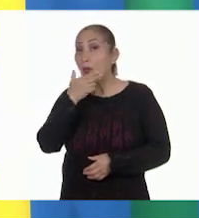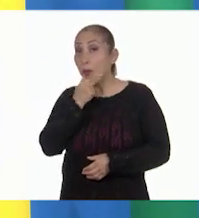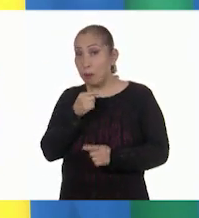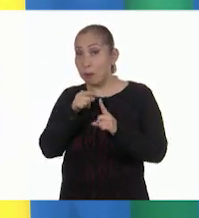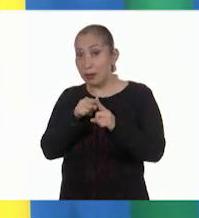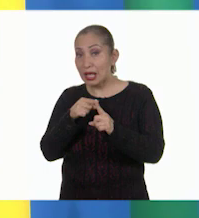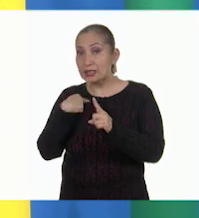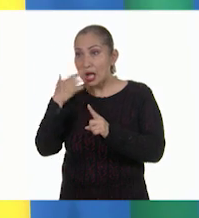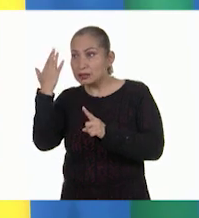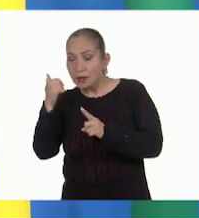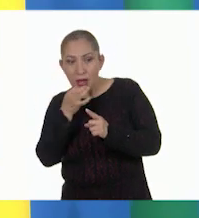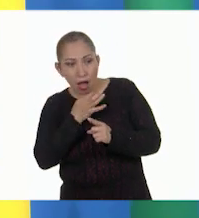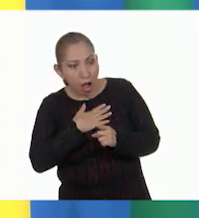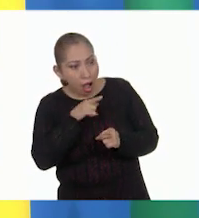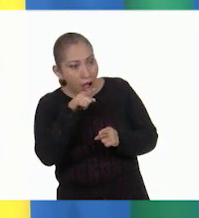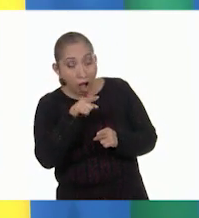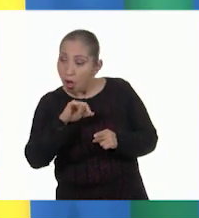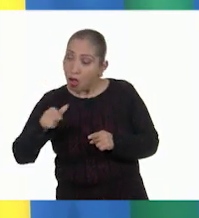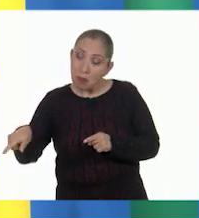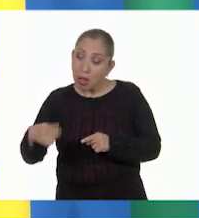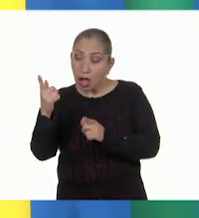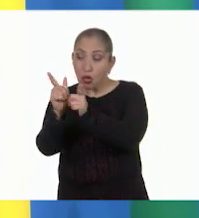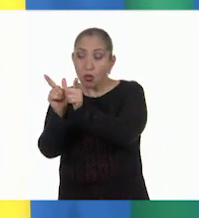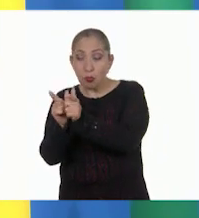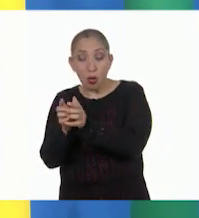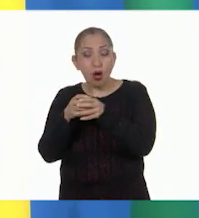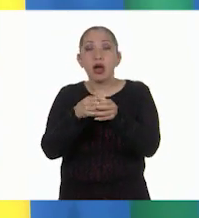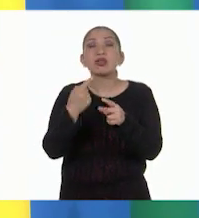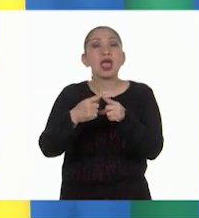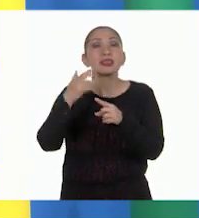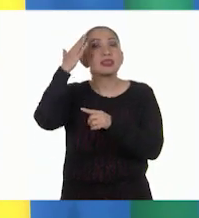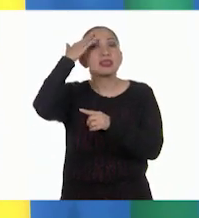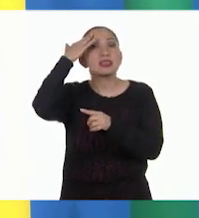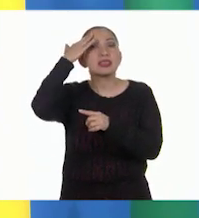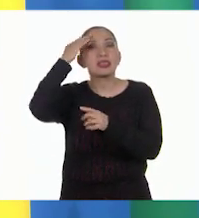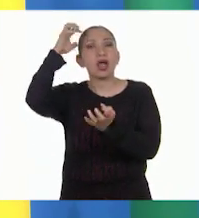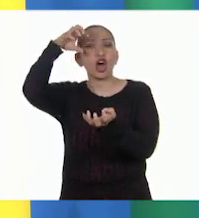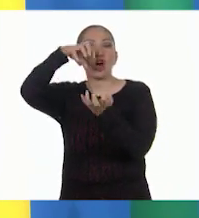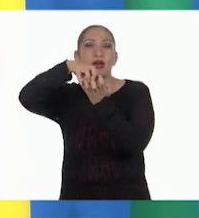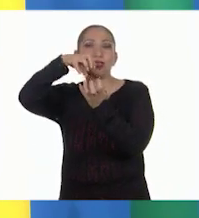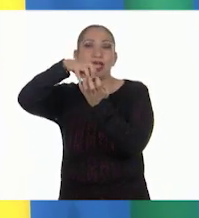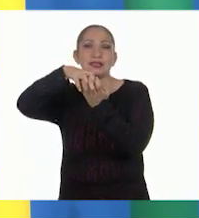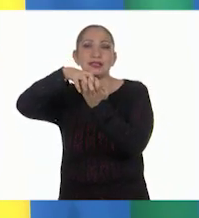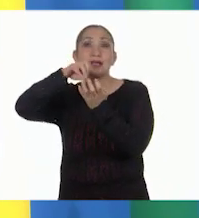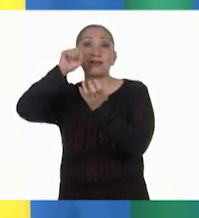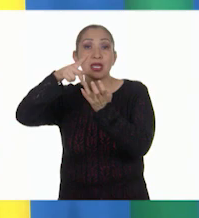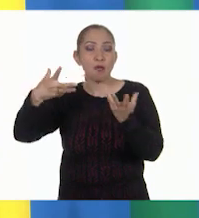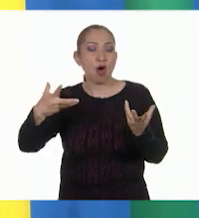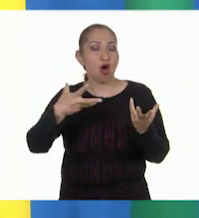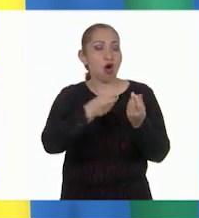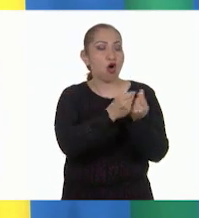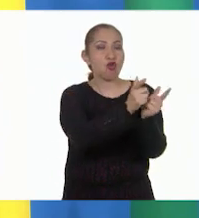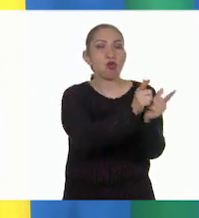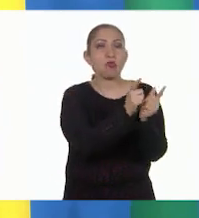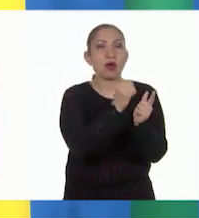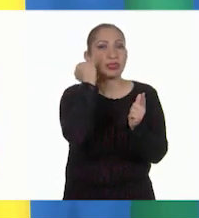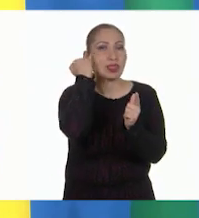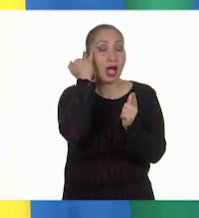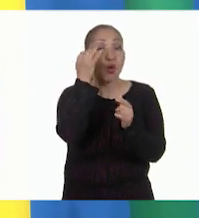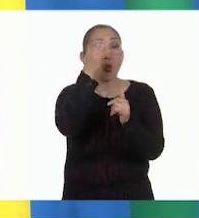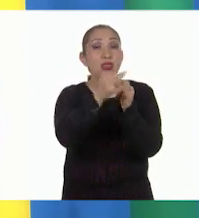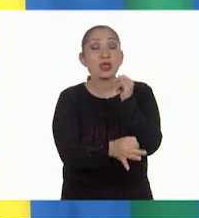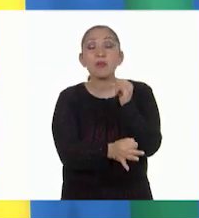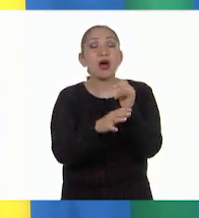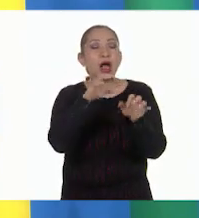nueva expedición, la cual fue dirigida por Hernán Cortés, quien con sus aliados indígenas terminó conquistando